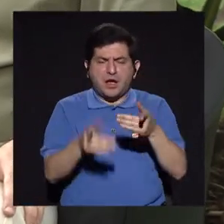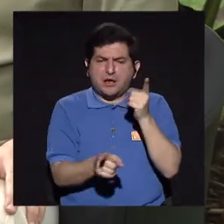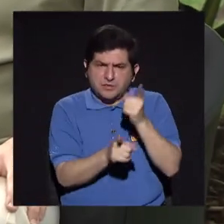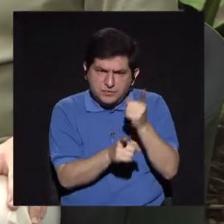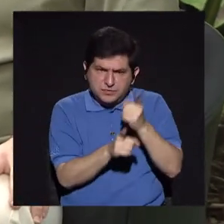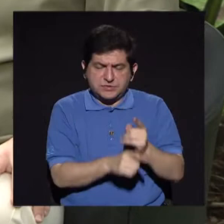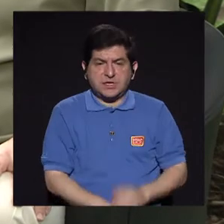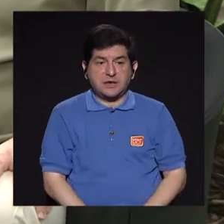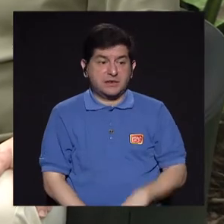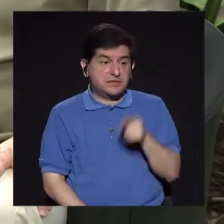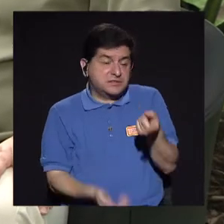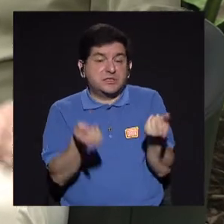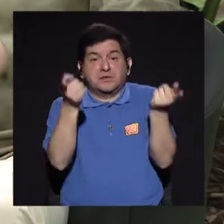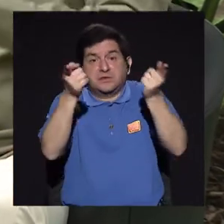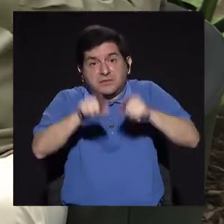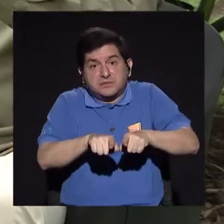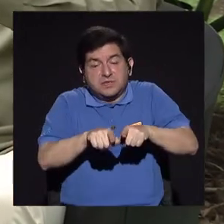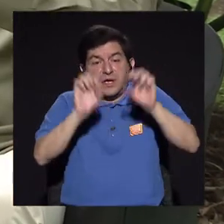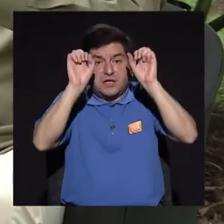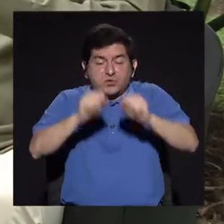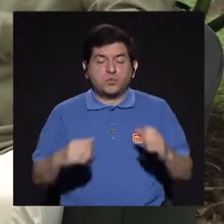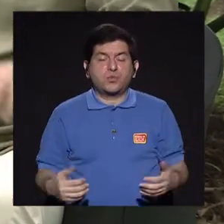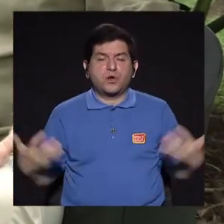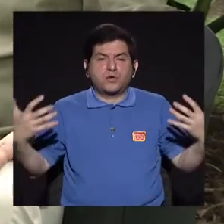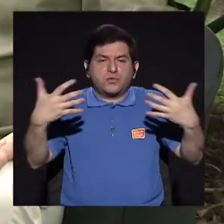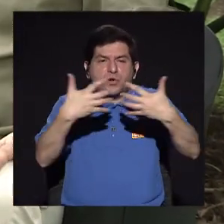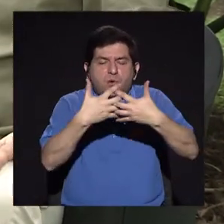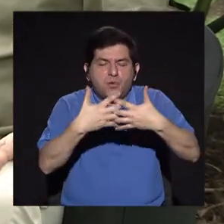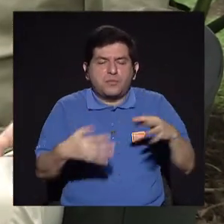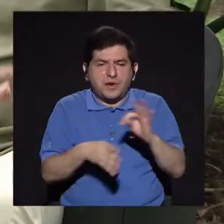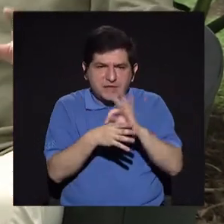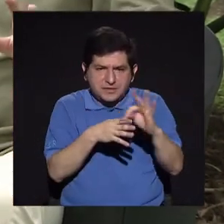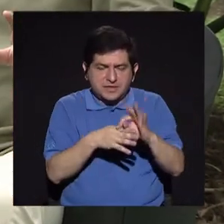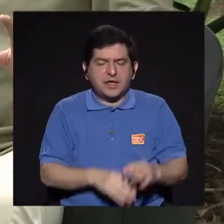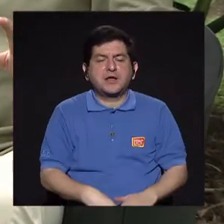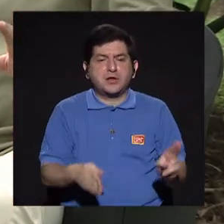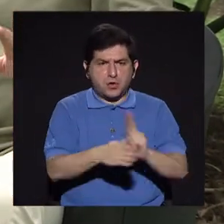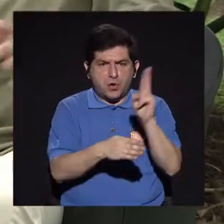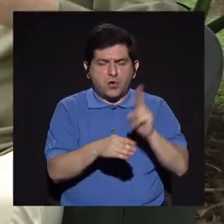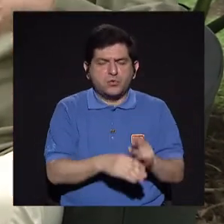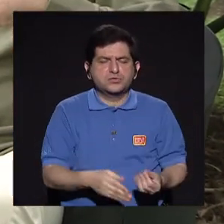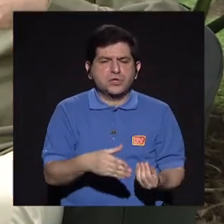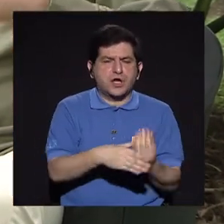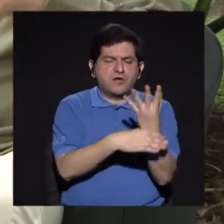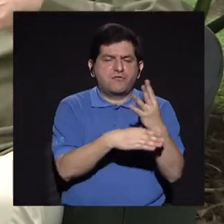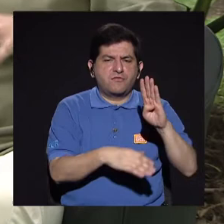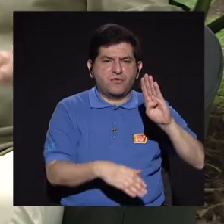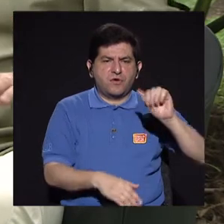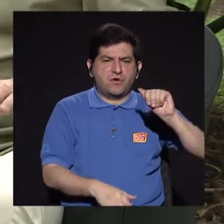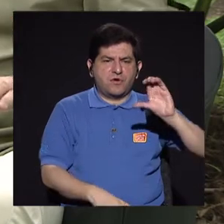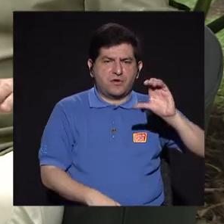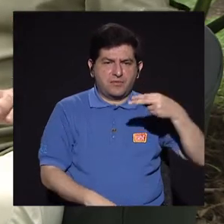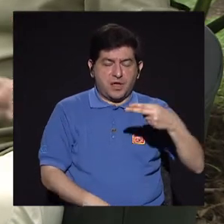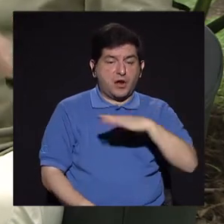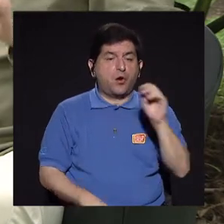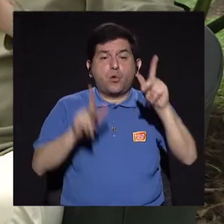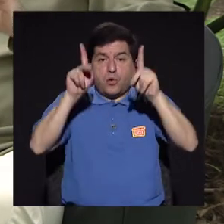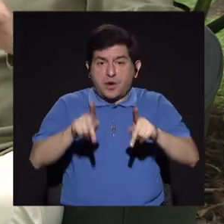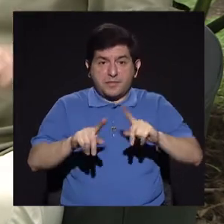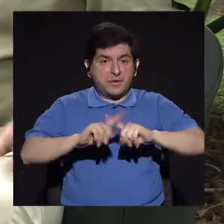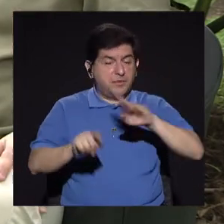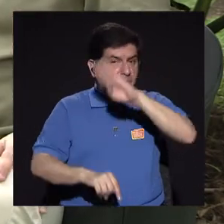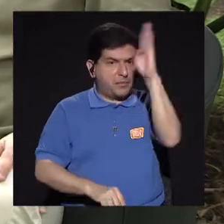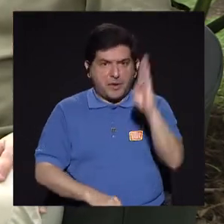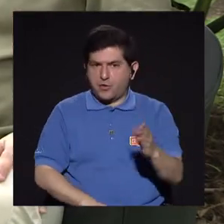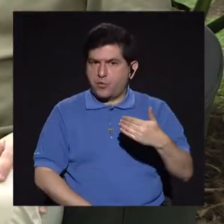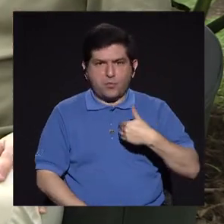capacitado y este especialista puede complementar su tratamiento con flores de Bach. O la persona puede complementar su tratamiento, pero nunca